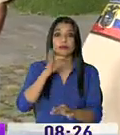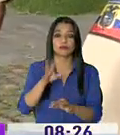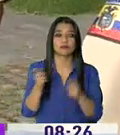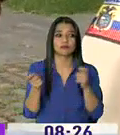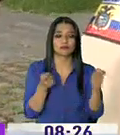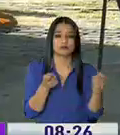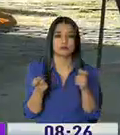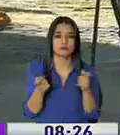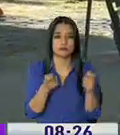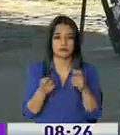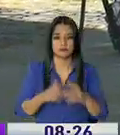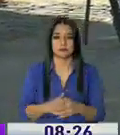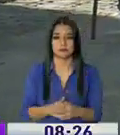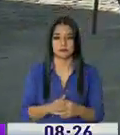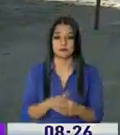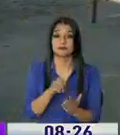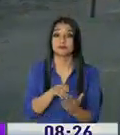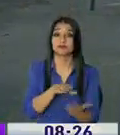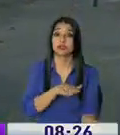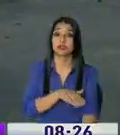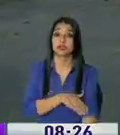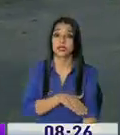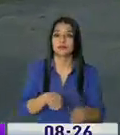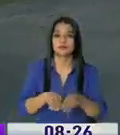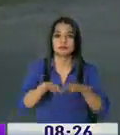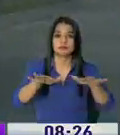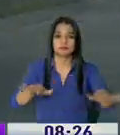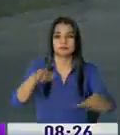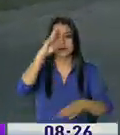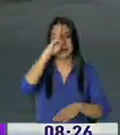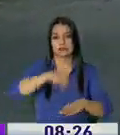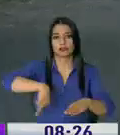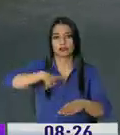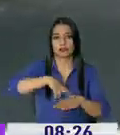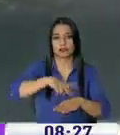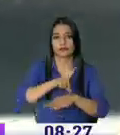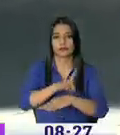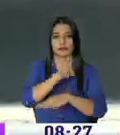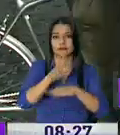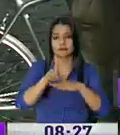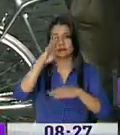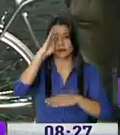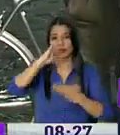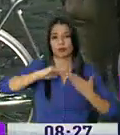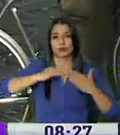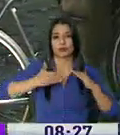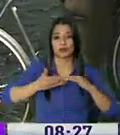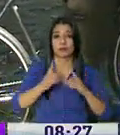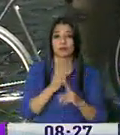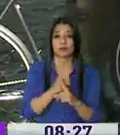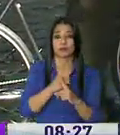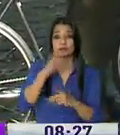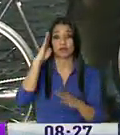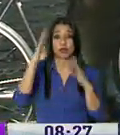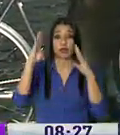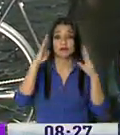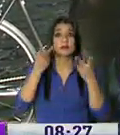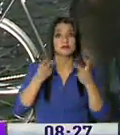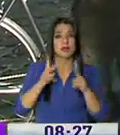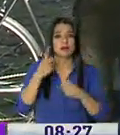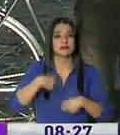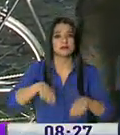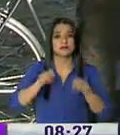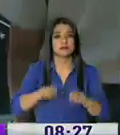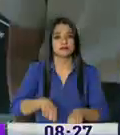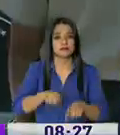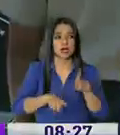conocida por todos. El proyecto fue implementado a escala nacional por las direcciones de policía comunitaria, por lo cual los uniformados han realizado convenios con